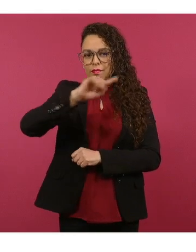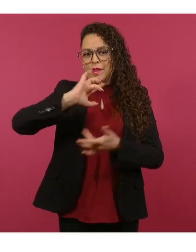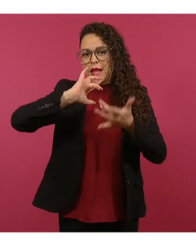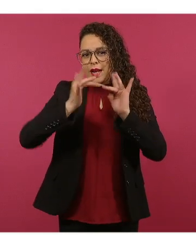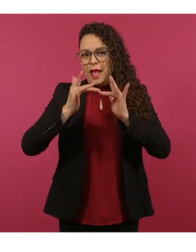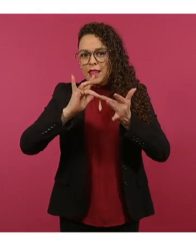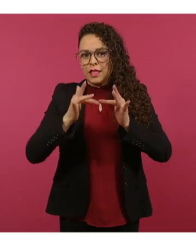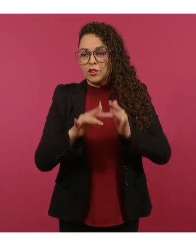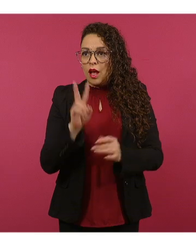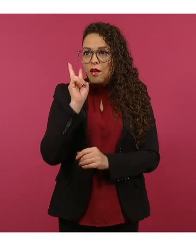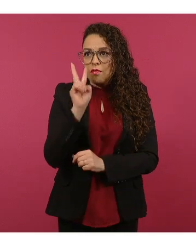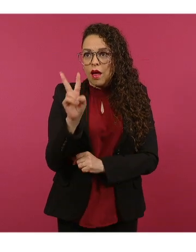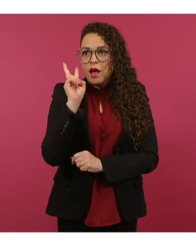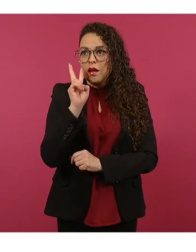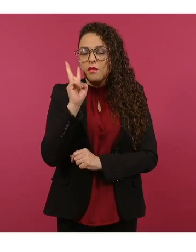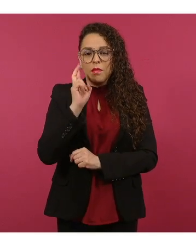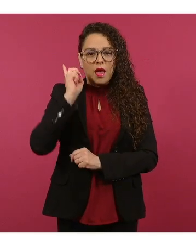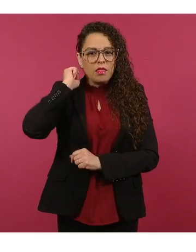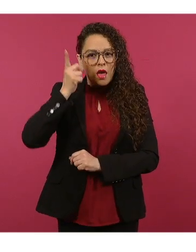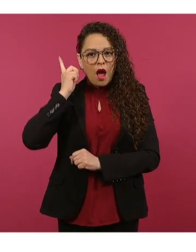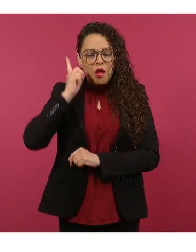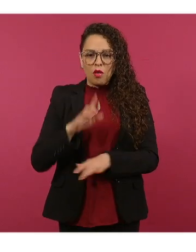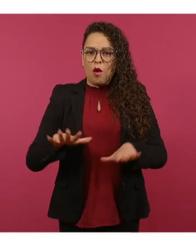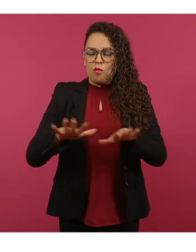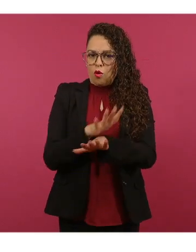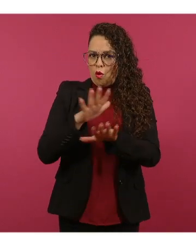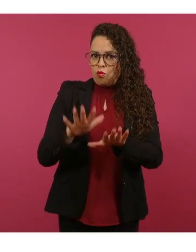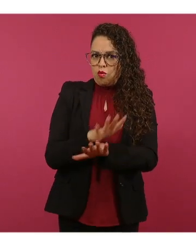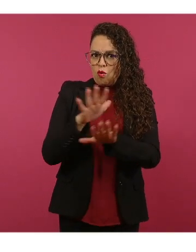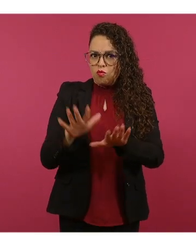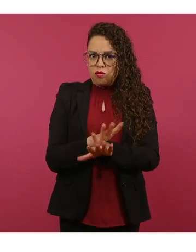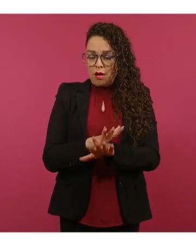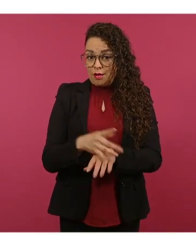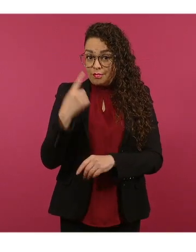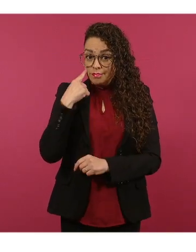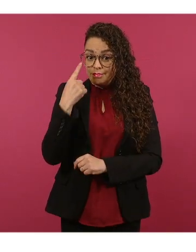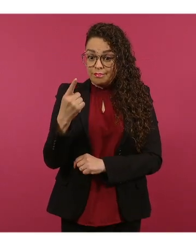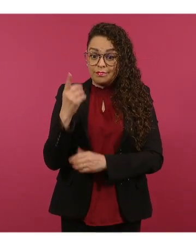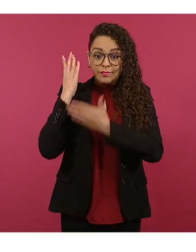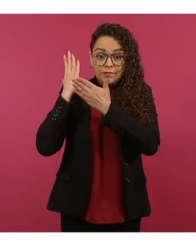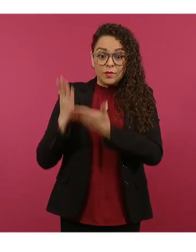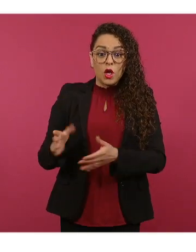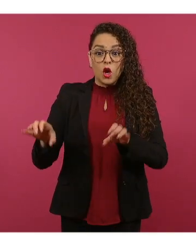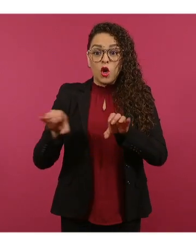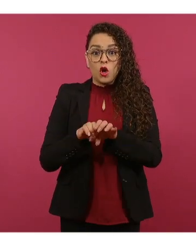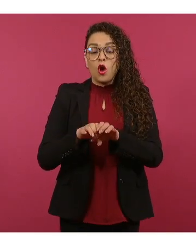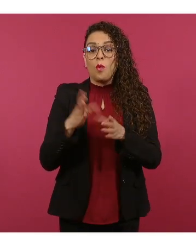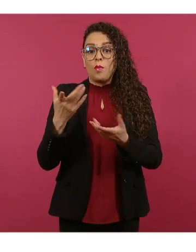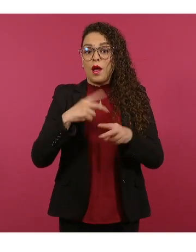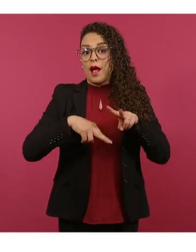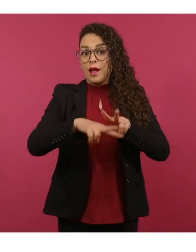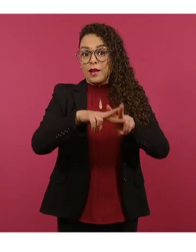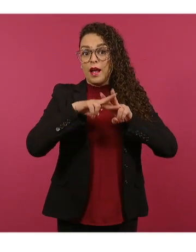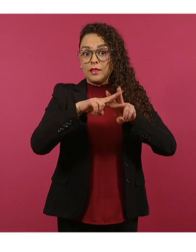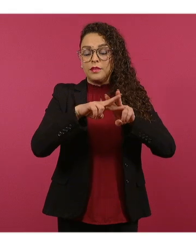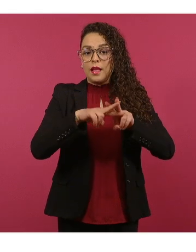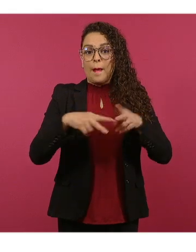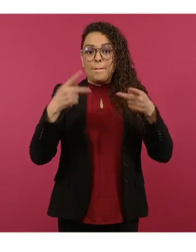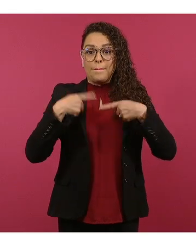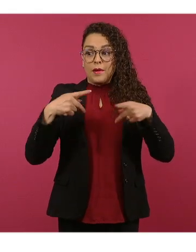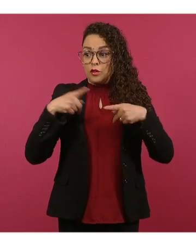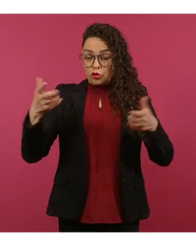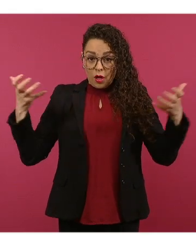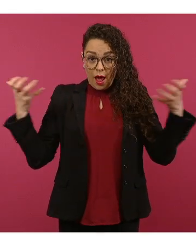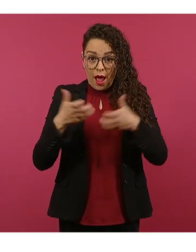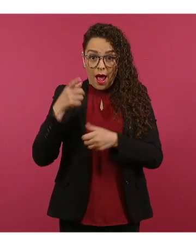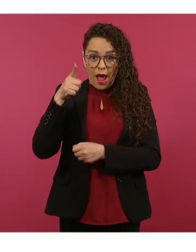espacio también les mostrábamos cómo lanzan un hashtag y a veces el programador debe equivocarse y